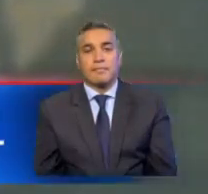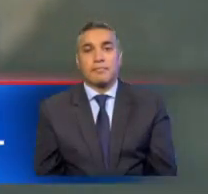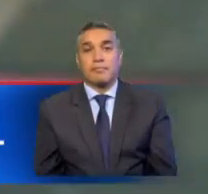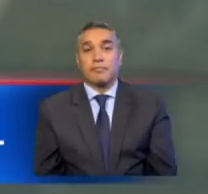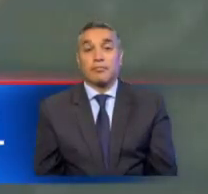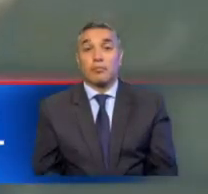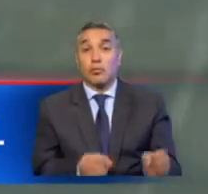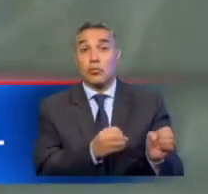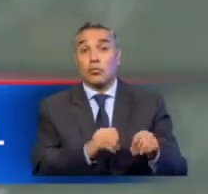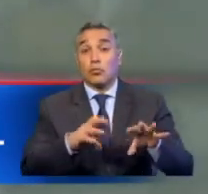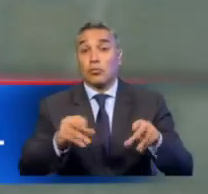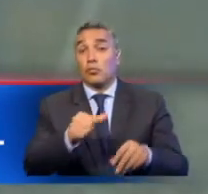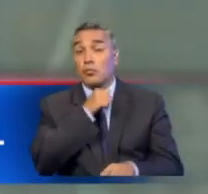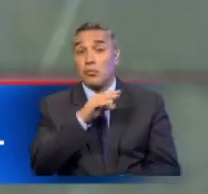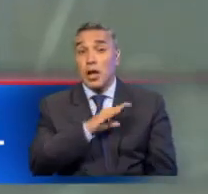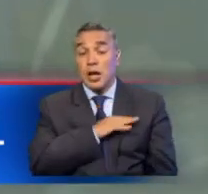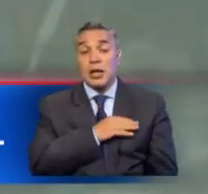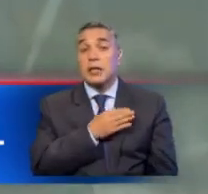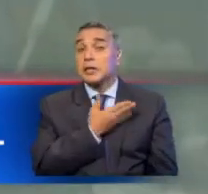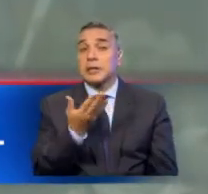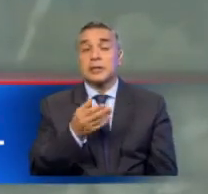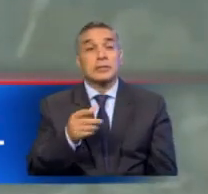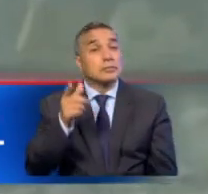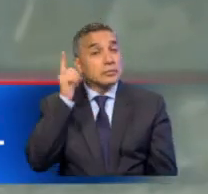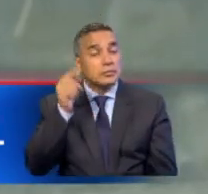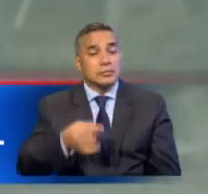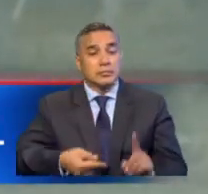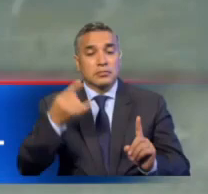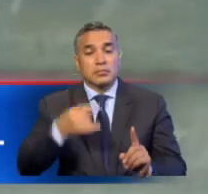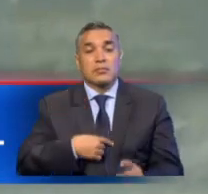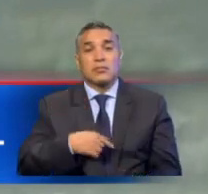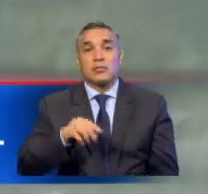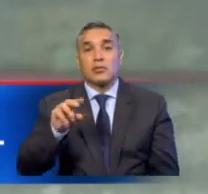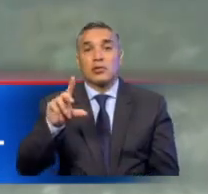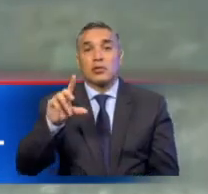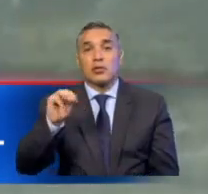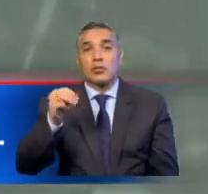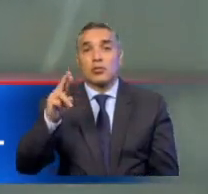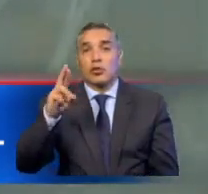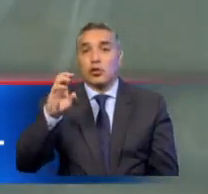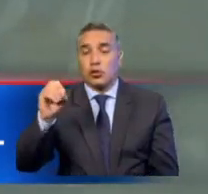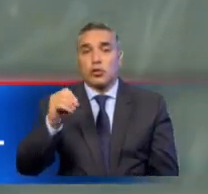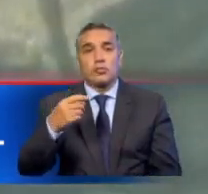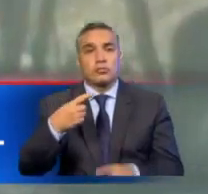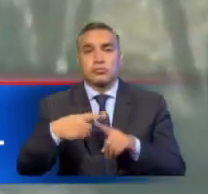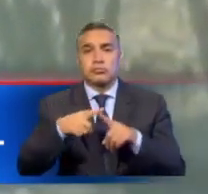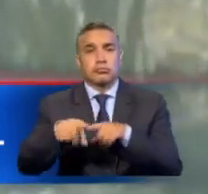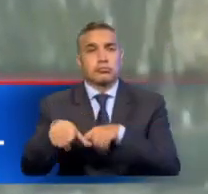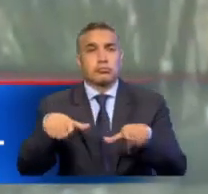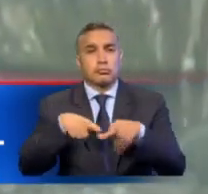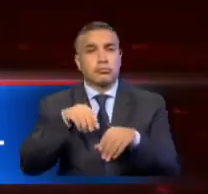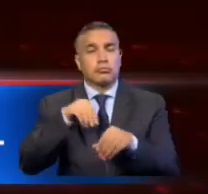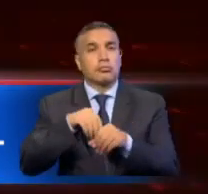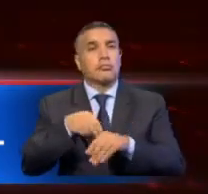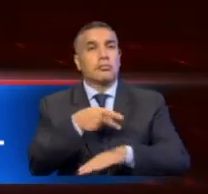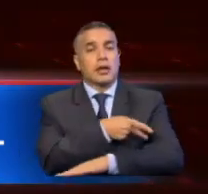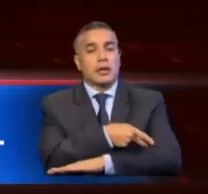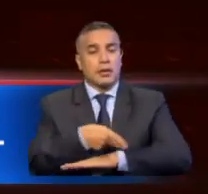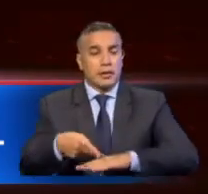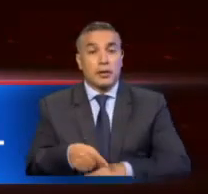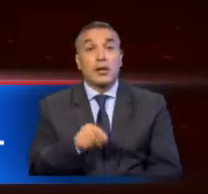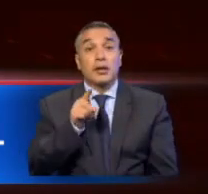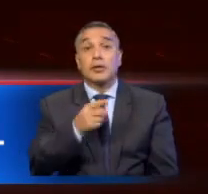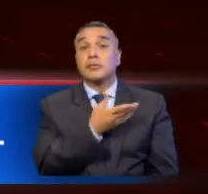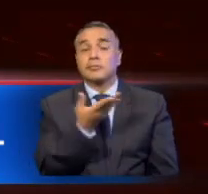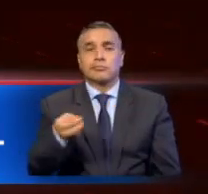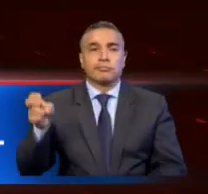La organización criminal estaba encabezada por alias El Morro, la misma que operaba en diferentes sectores de la vía perimetral,